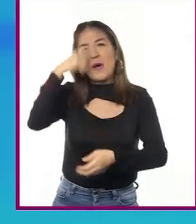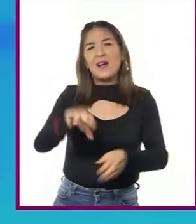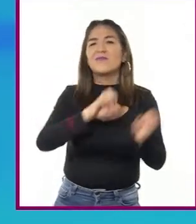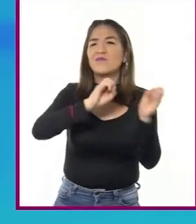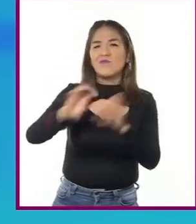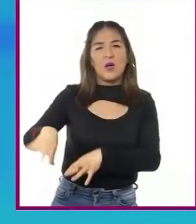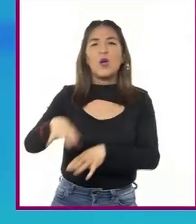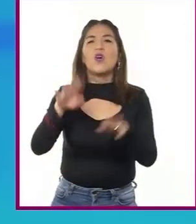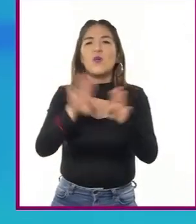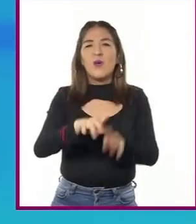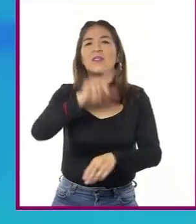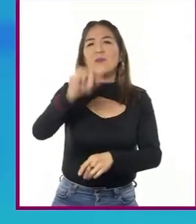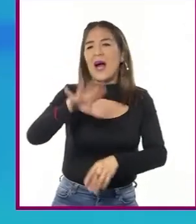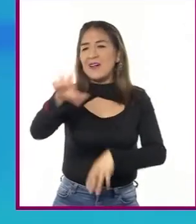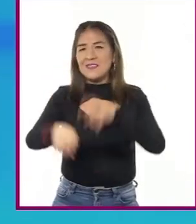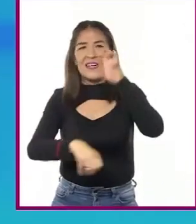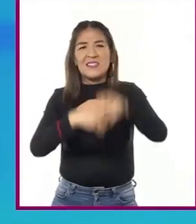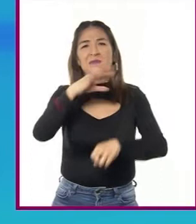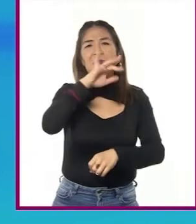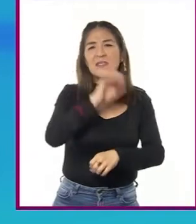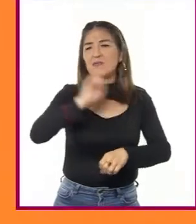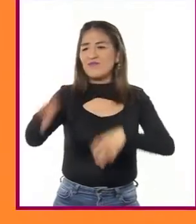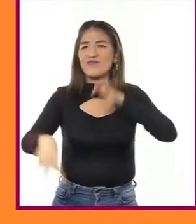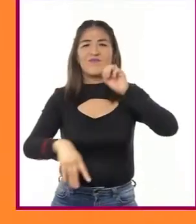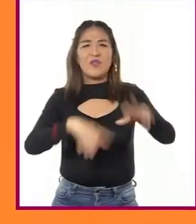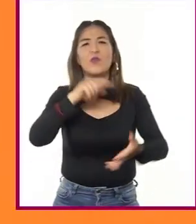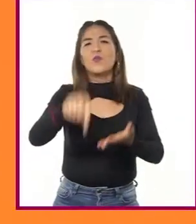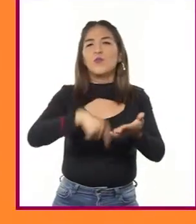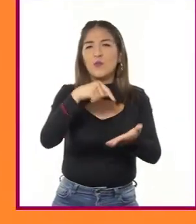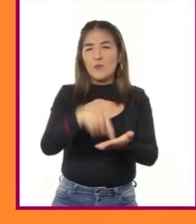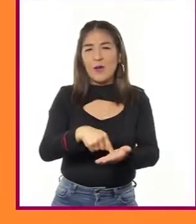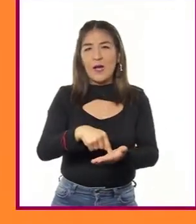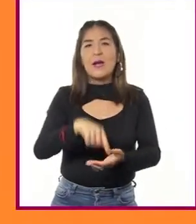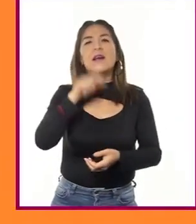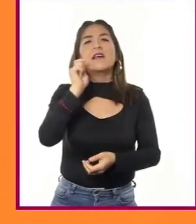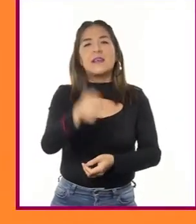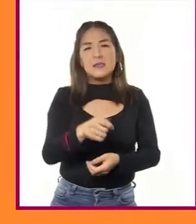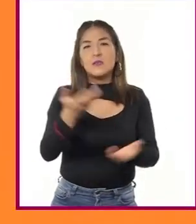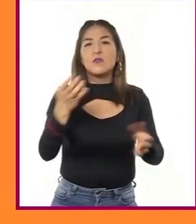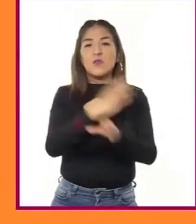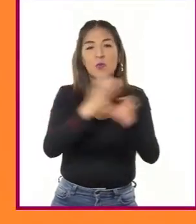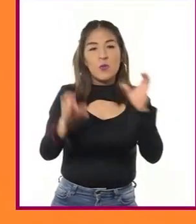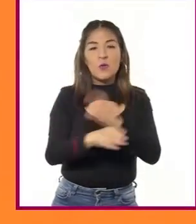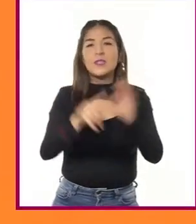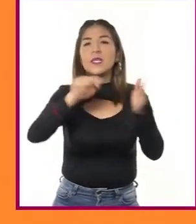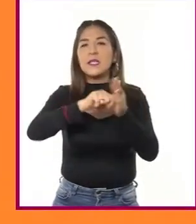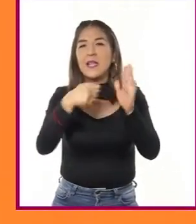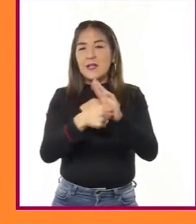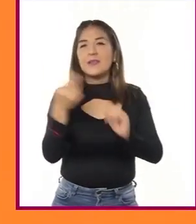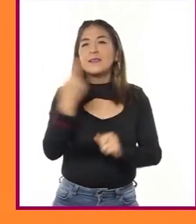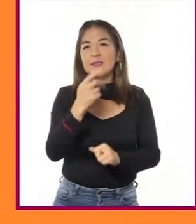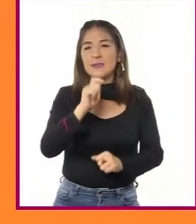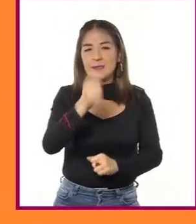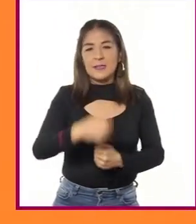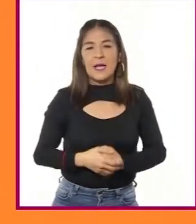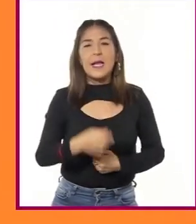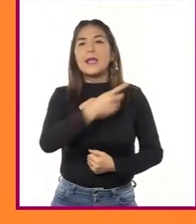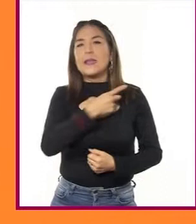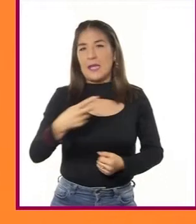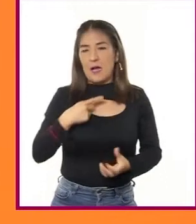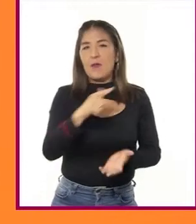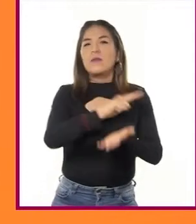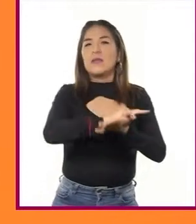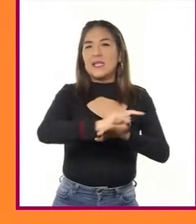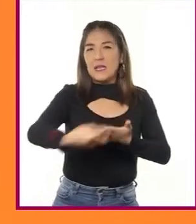contribuyan a esparcir la basura en espacios públicos. Los requerimientos del objeto técnico son: debe ser adecuado